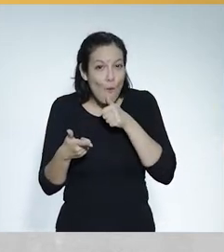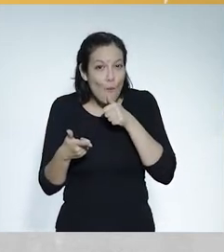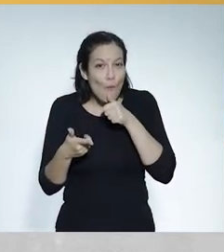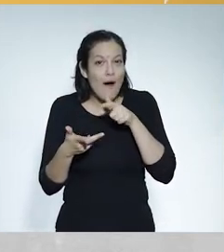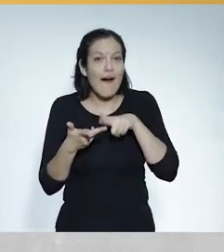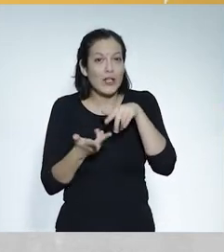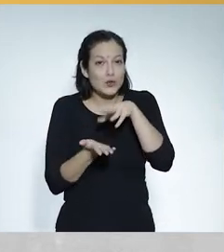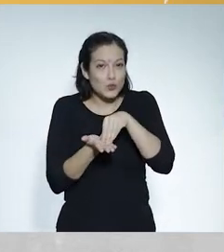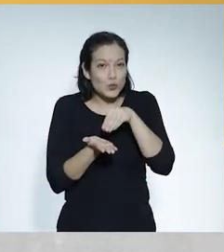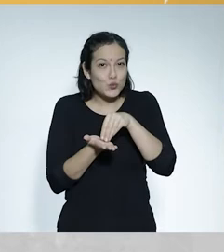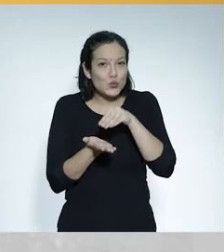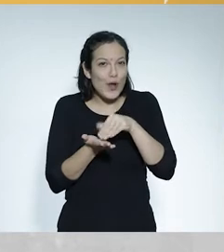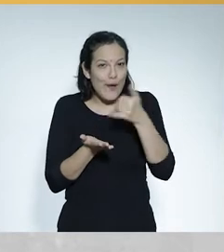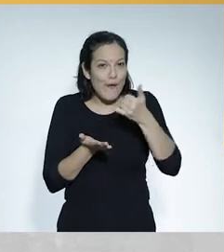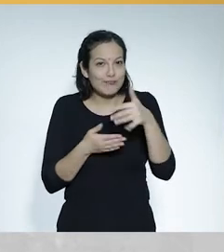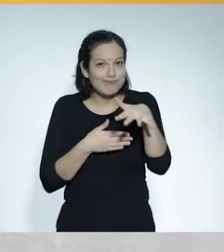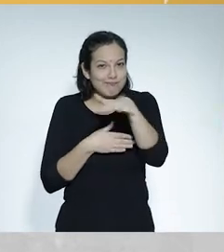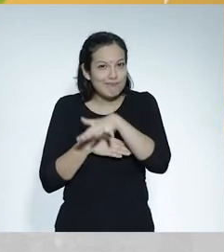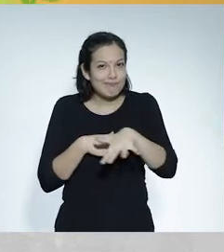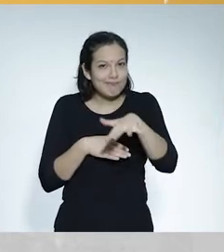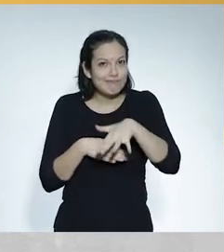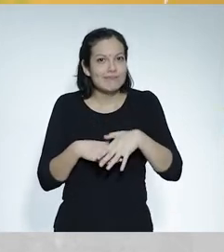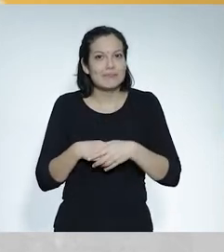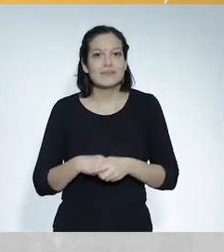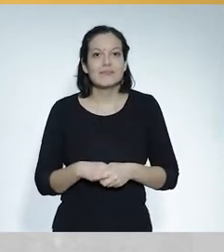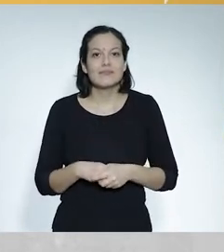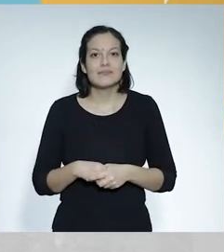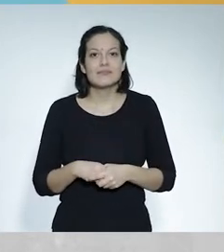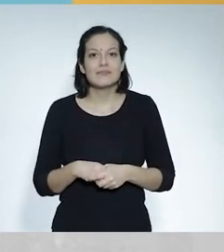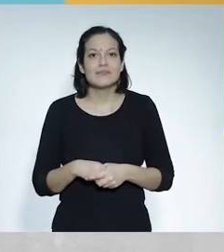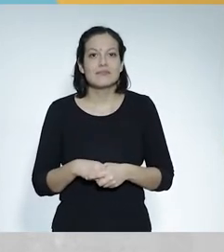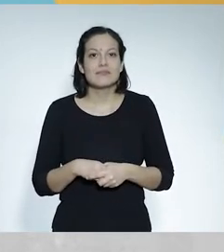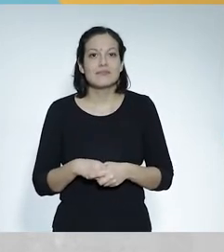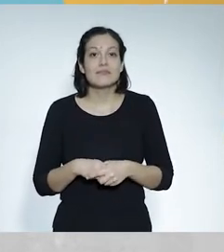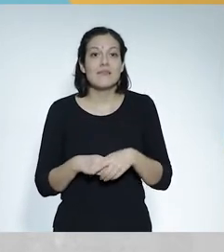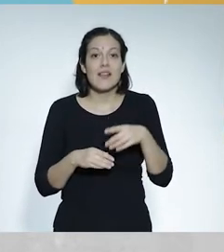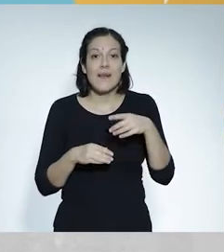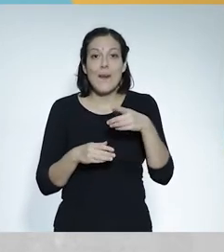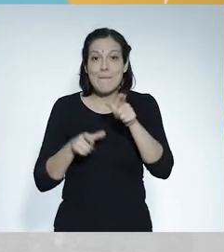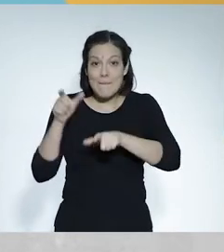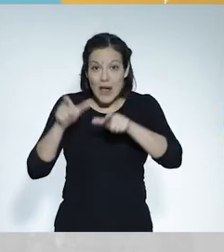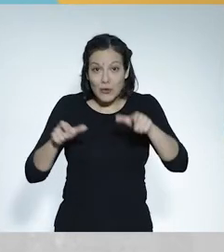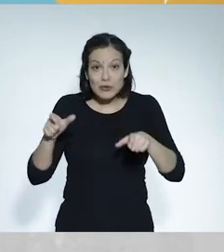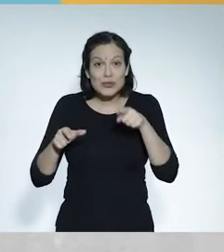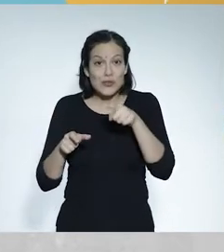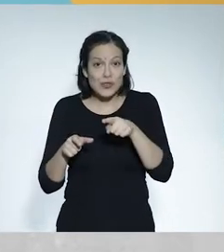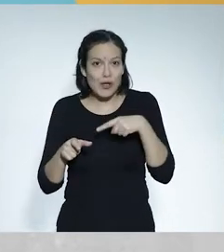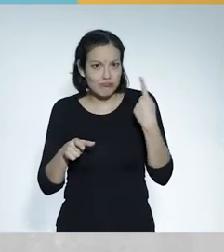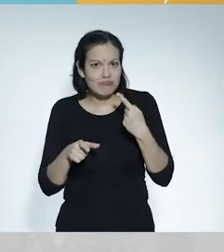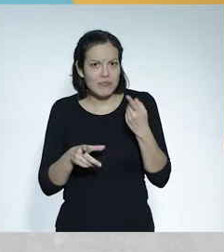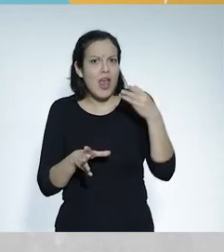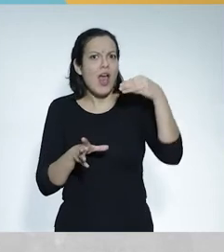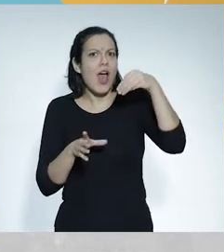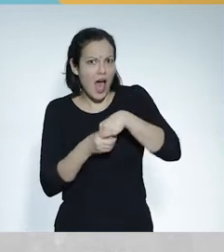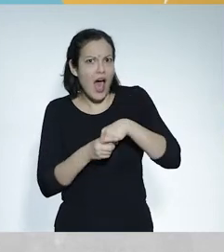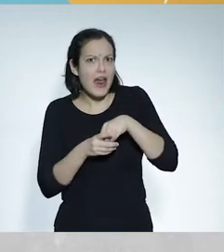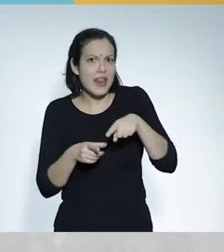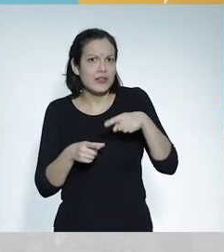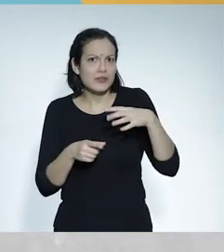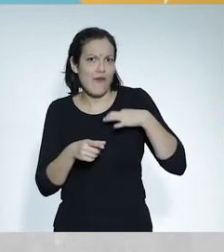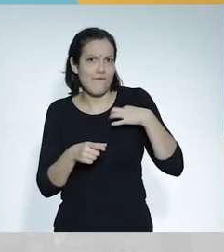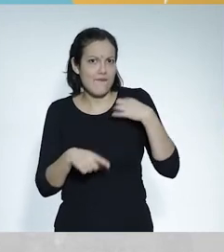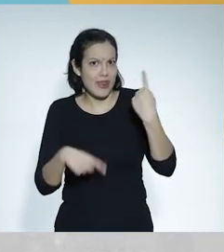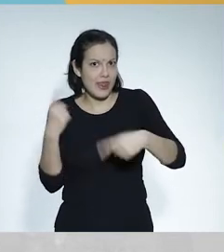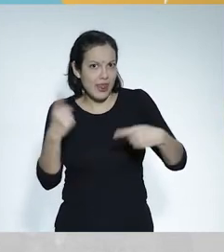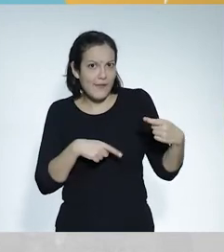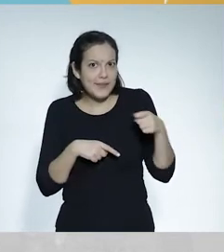los rodean. Los seres humanos somos parte de la biodiversidad y gracias